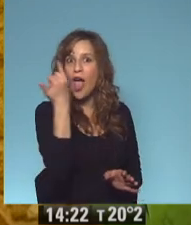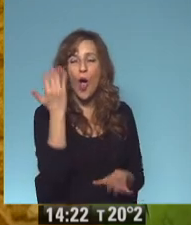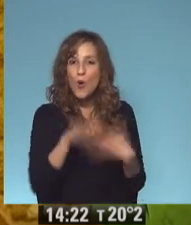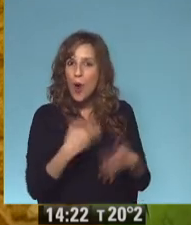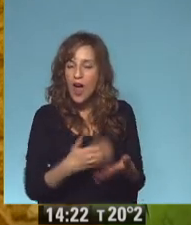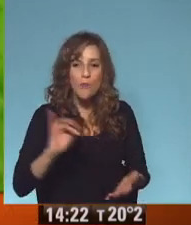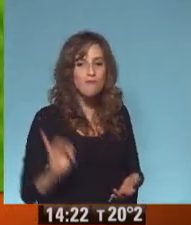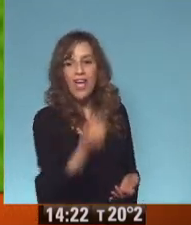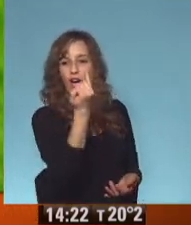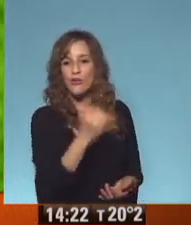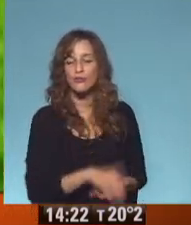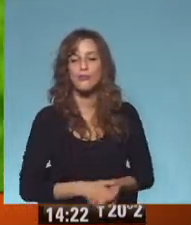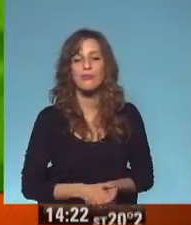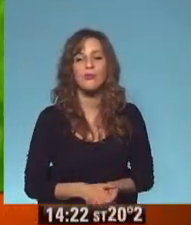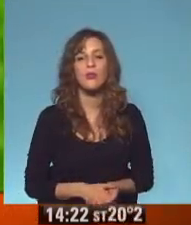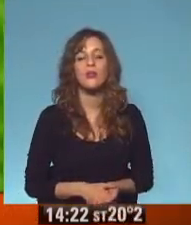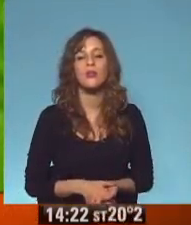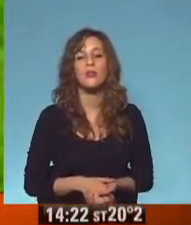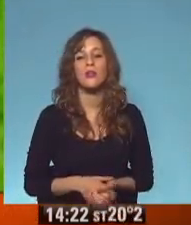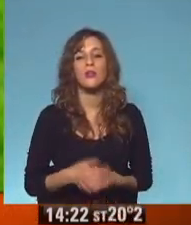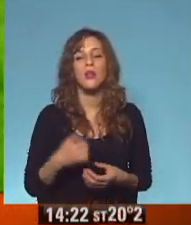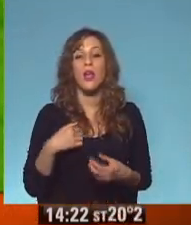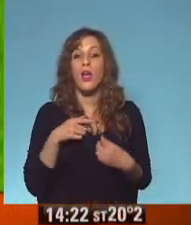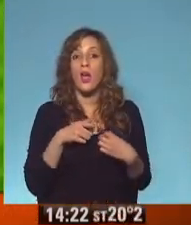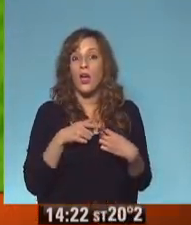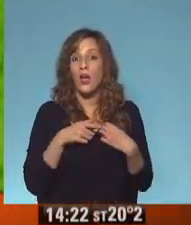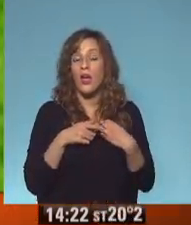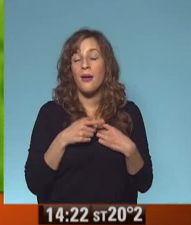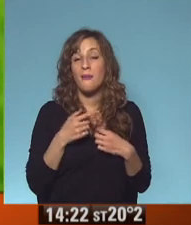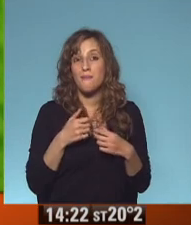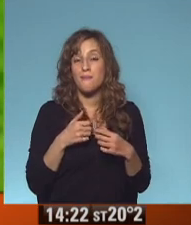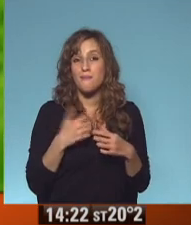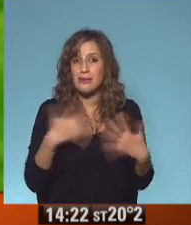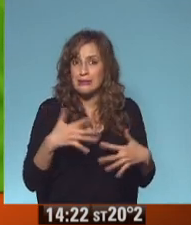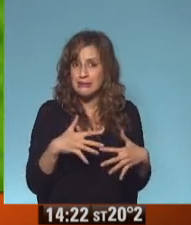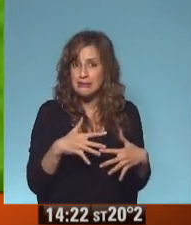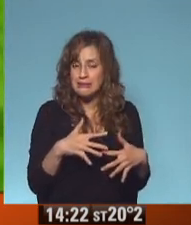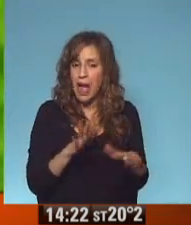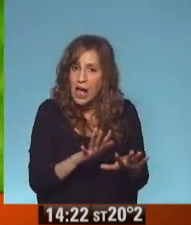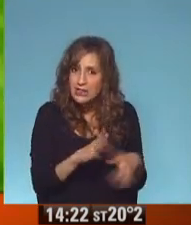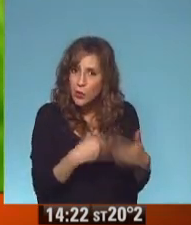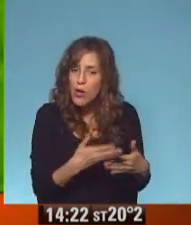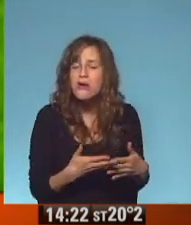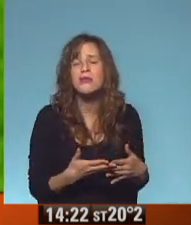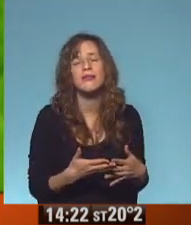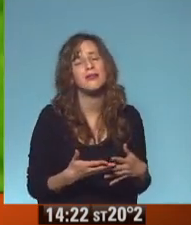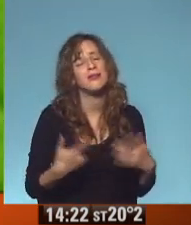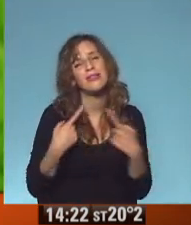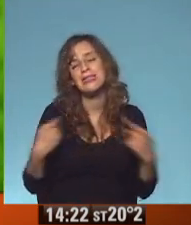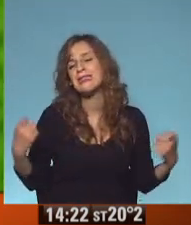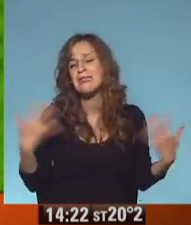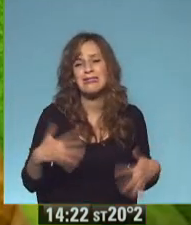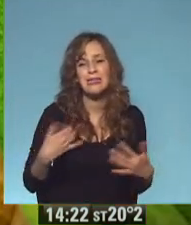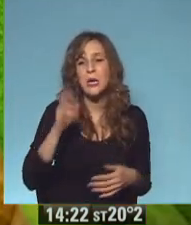¡Ay! ¿Lo más alto? ¡Uy! ¿Para qué